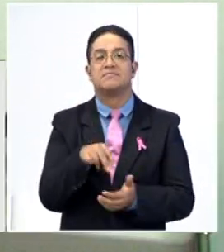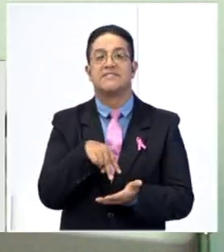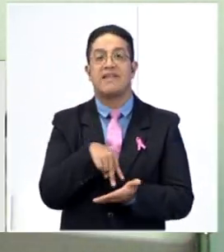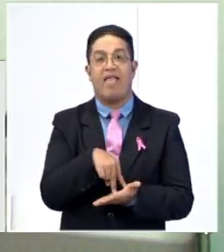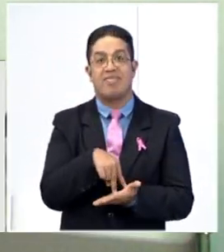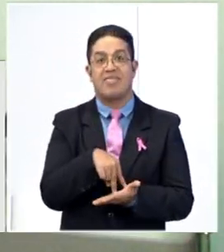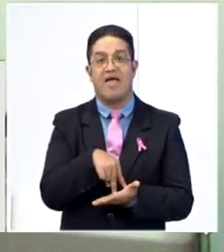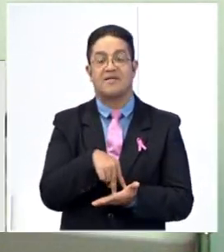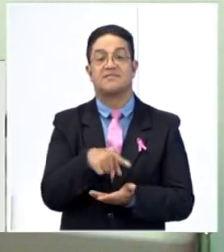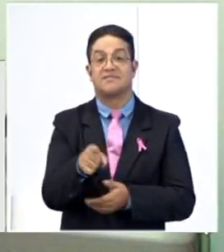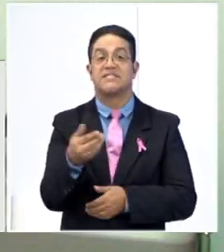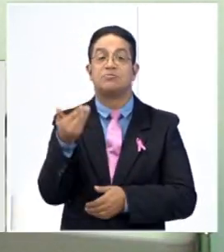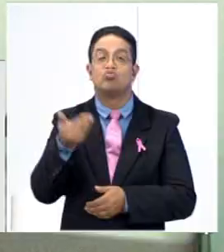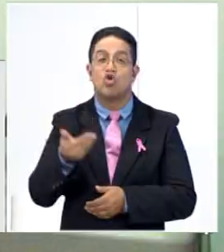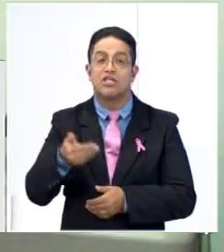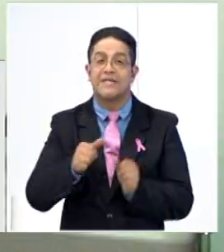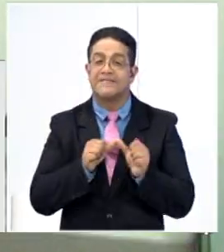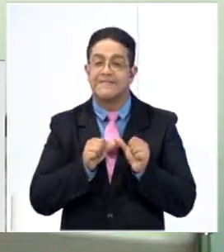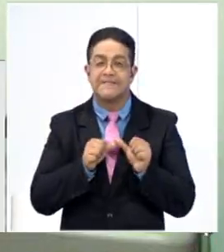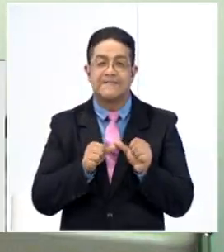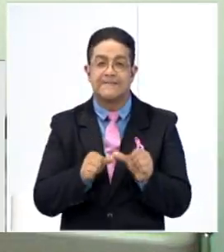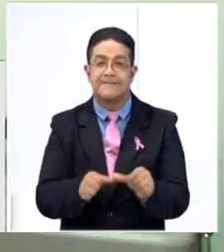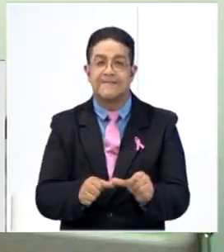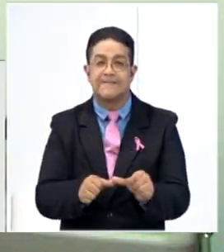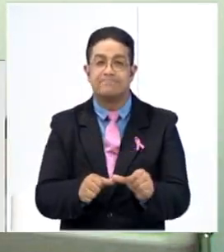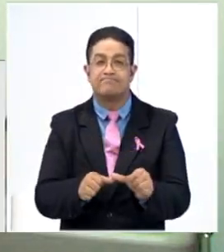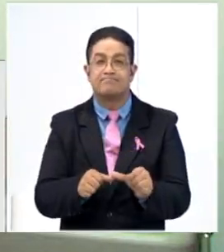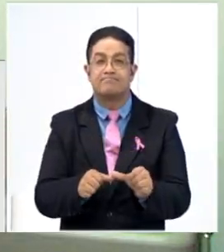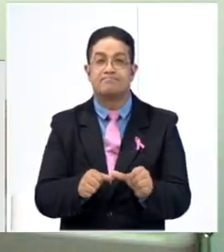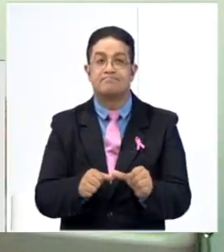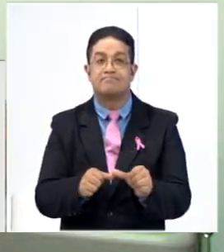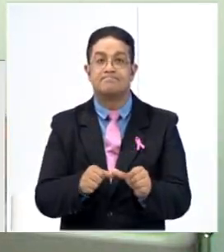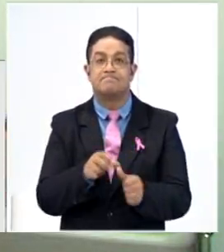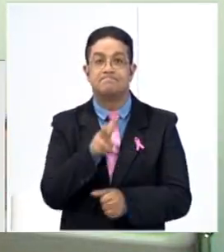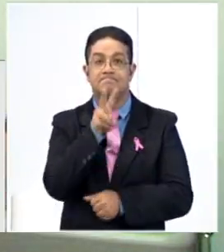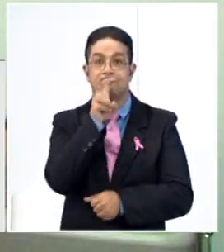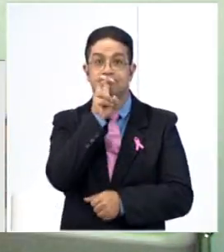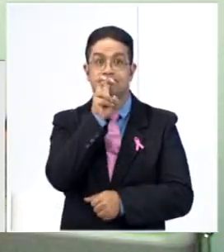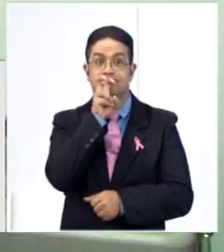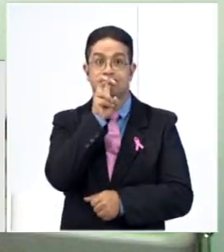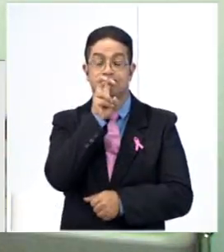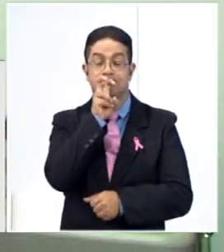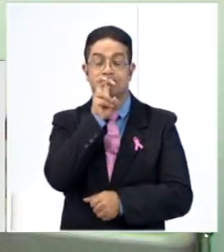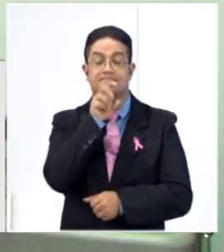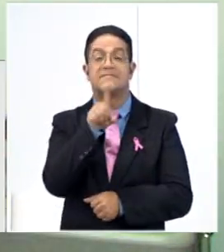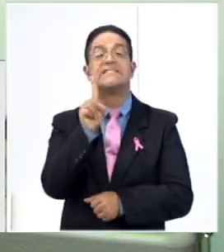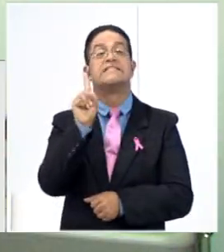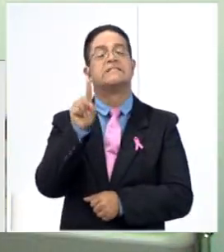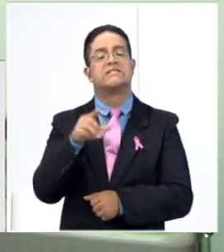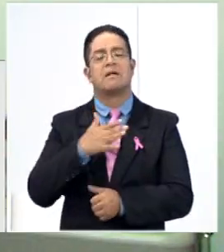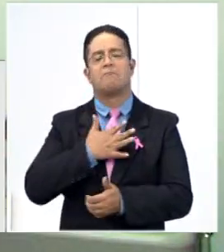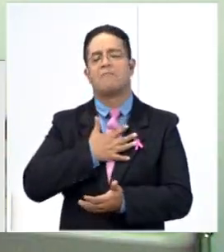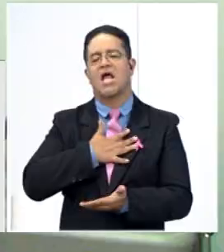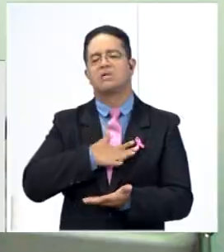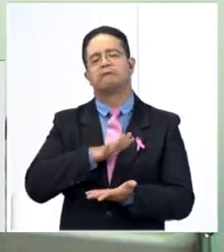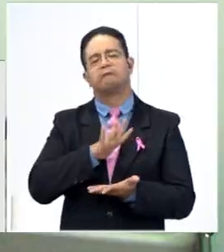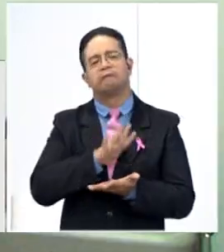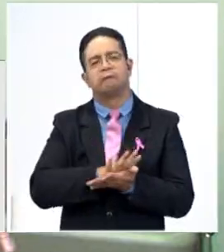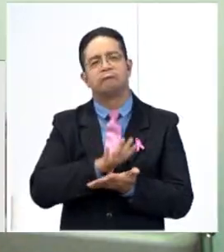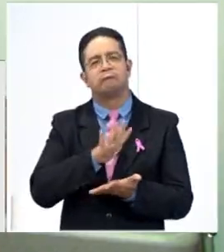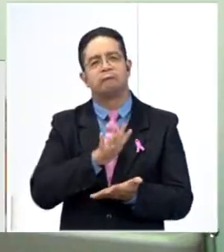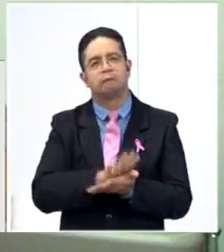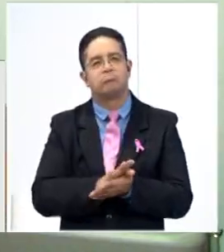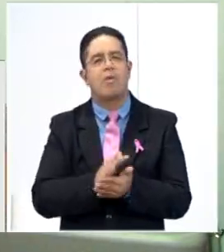y importante es quedarse incluso quieto hasta con la respiración. Y por eso también la serenidad de tener